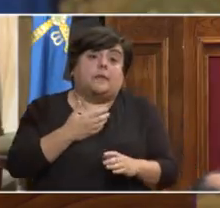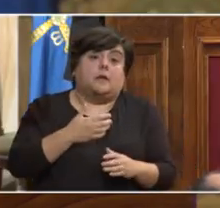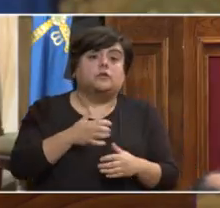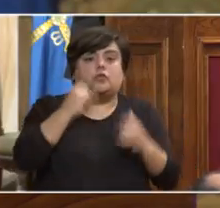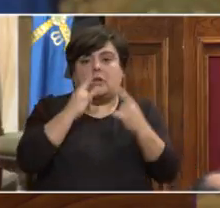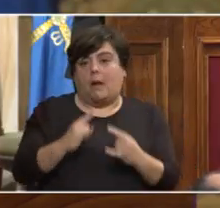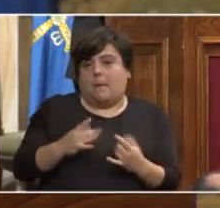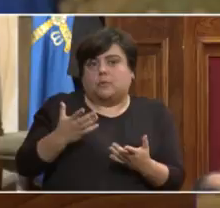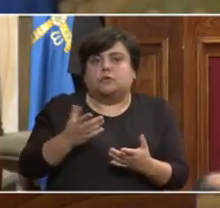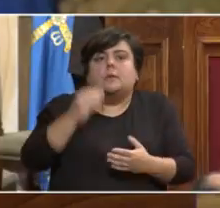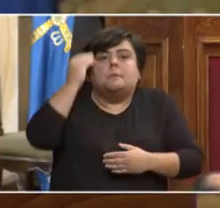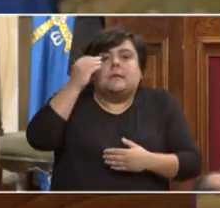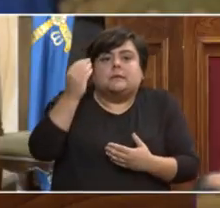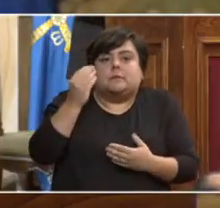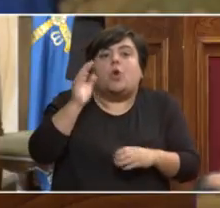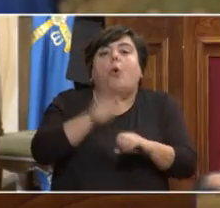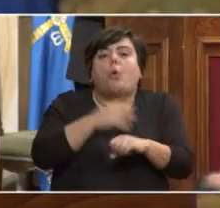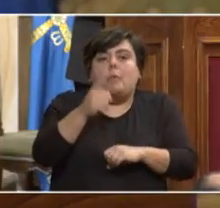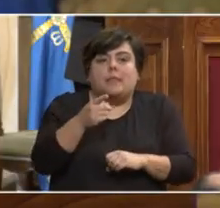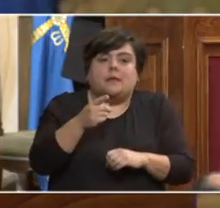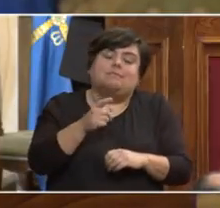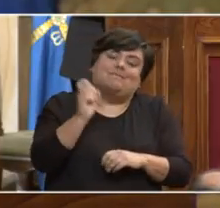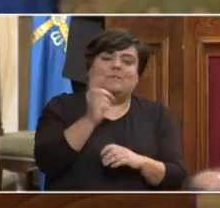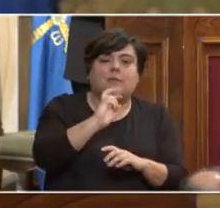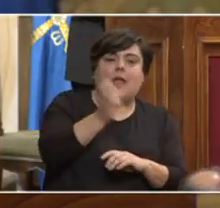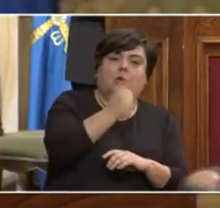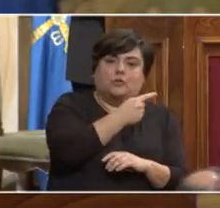suponemos, con seguridad son más culpa de Günter Fraggart.